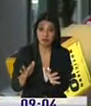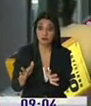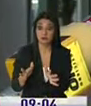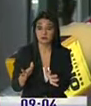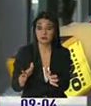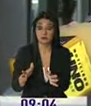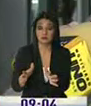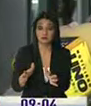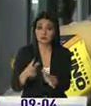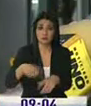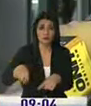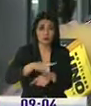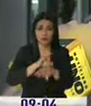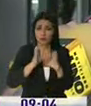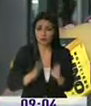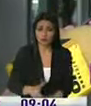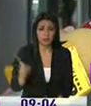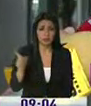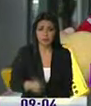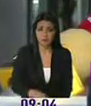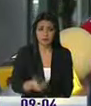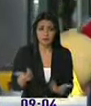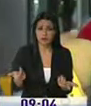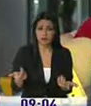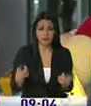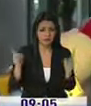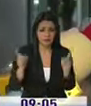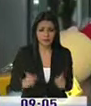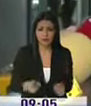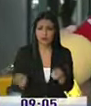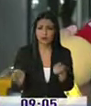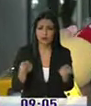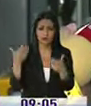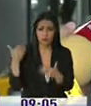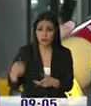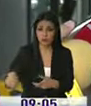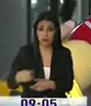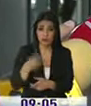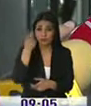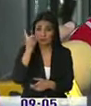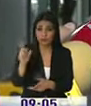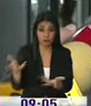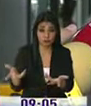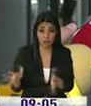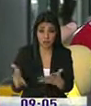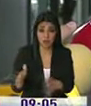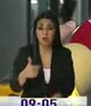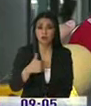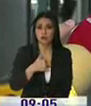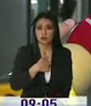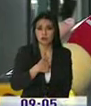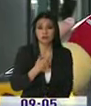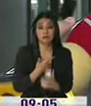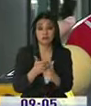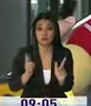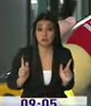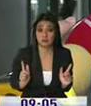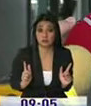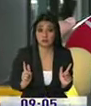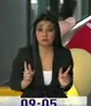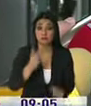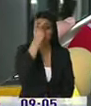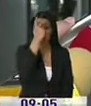el derecho que tenemos y el deber que tenemos de el control político, evidentemente yo estaré en libertad